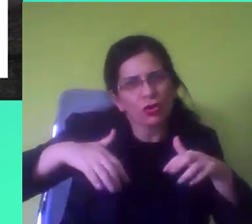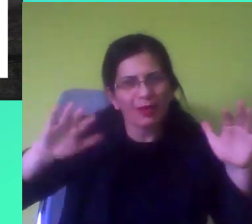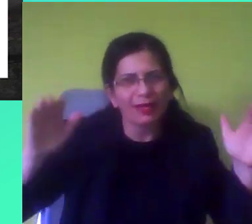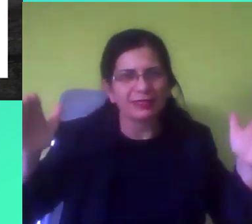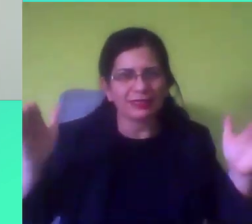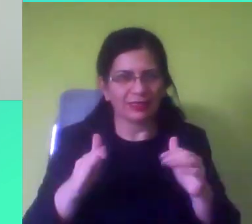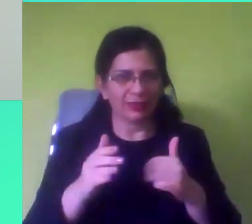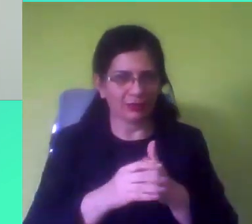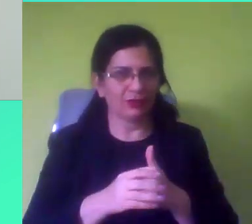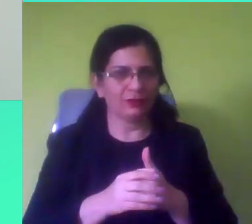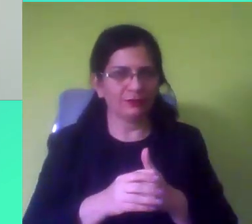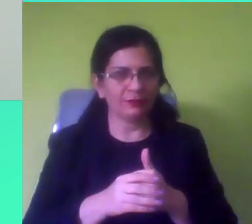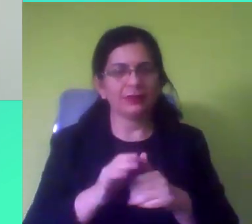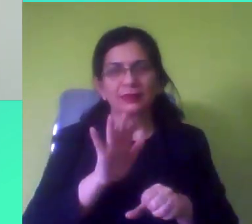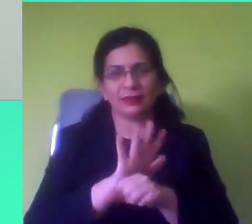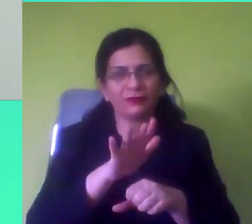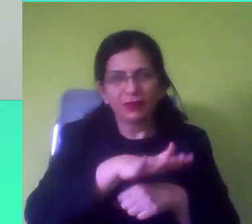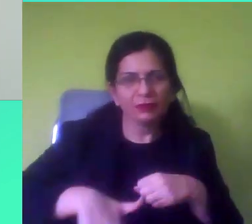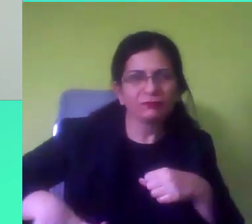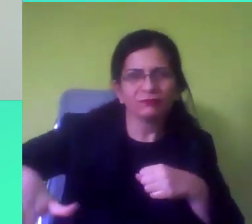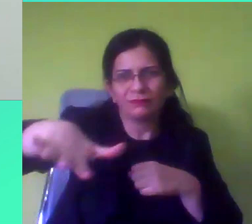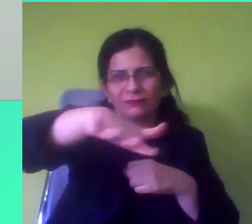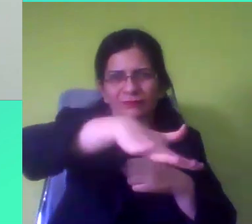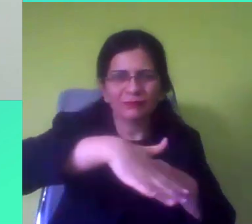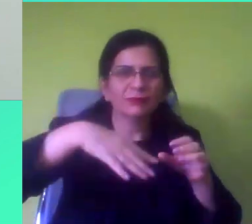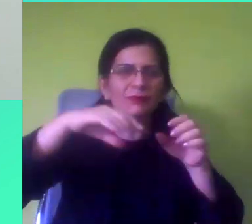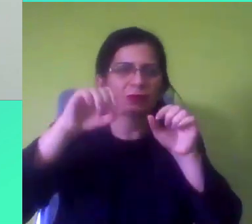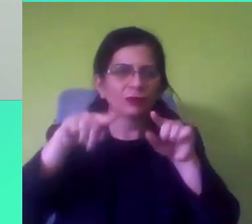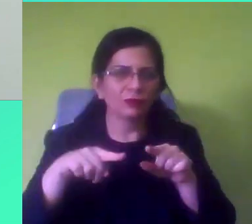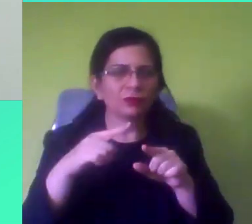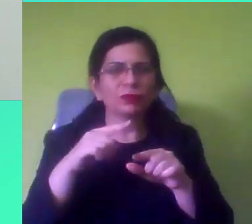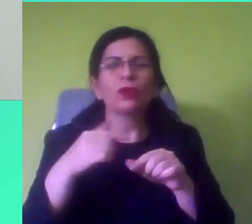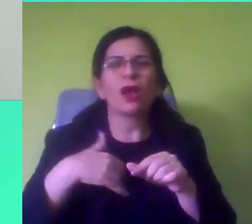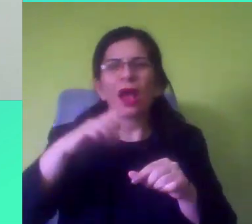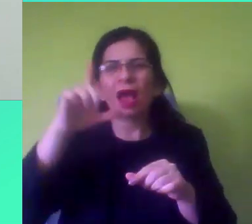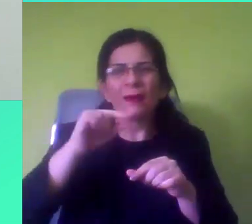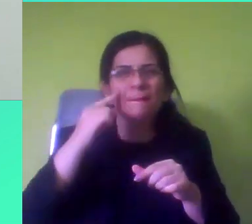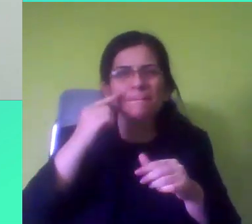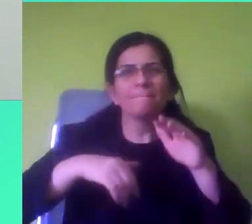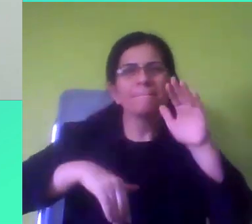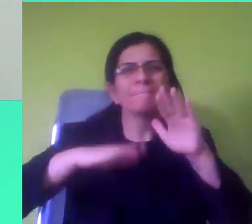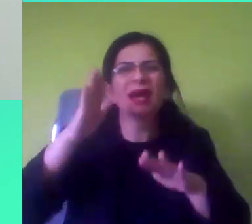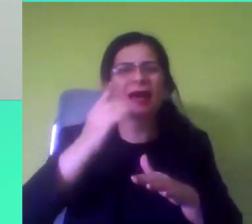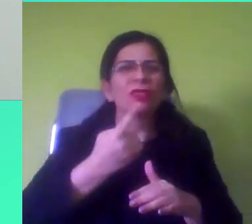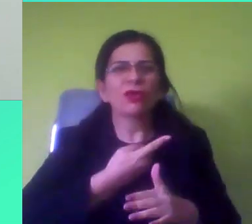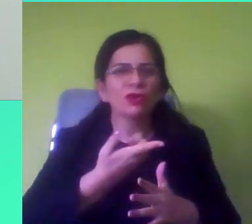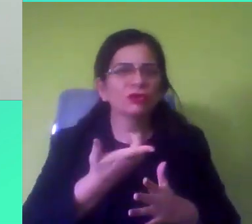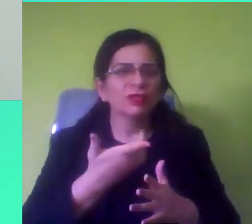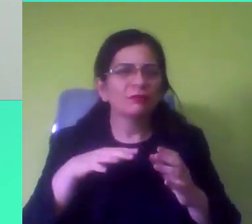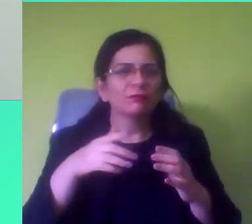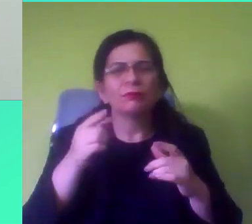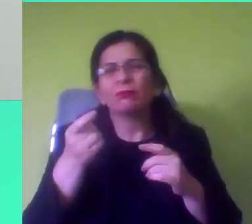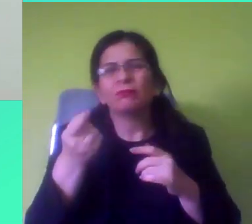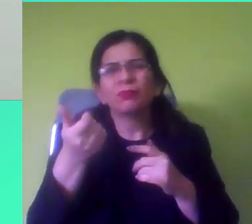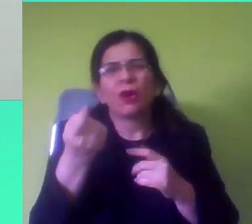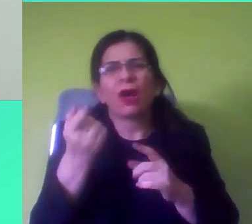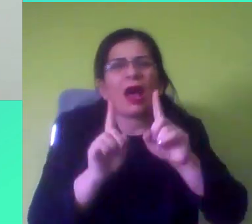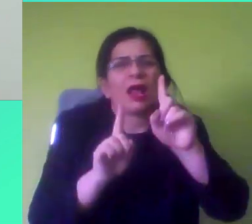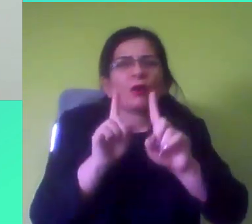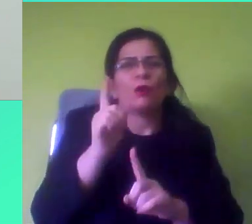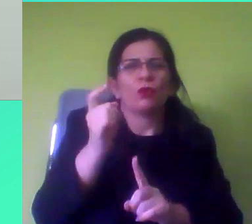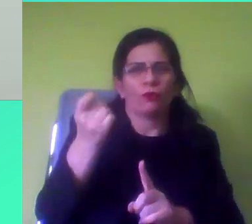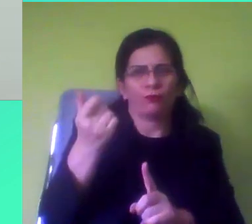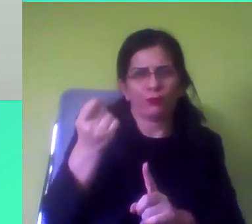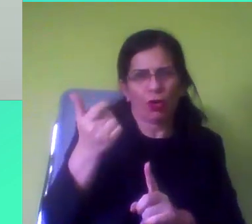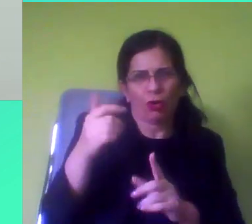que tan solo cubre un 21% de todo el área. Esto quiere decir que los glaciares de mayor tamaño son pocos, pero son los